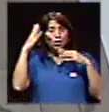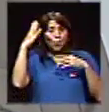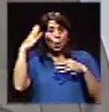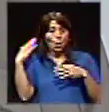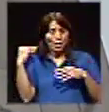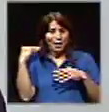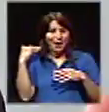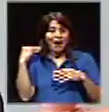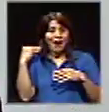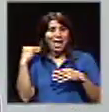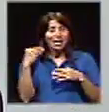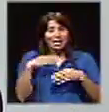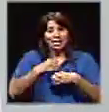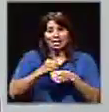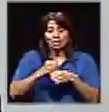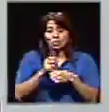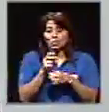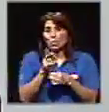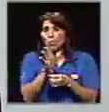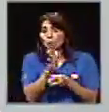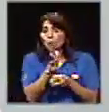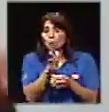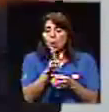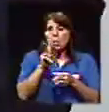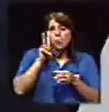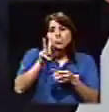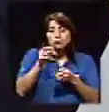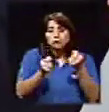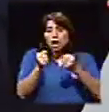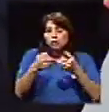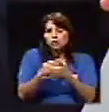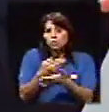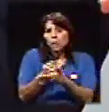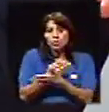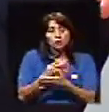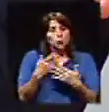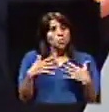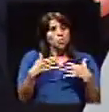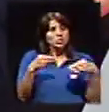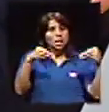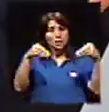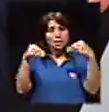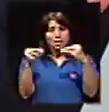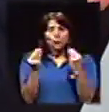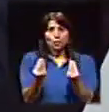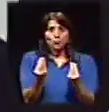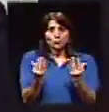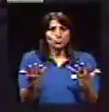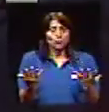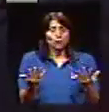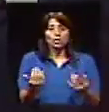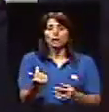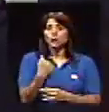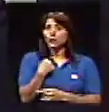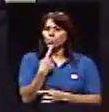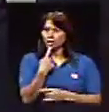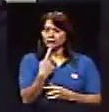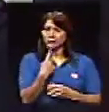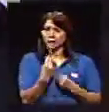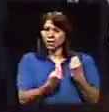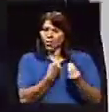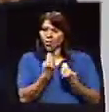como redonditos y se han vendido mucho. Y uno dice, en dos cosas tan distintas, sí, como, sí, sí. Como un